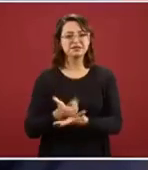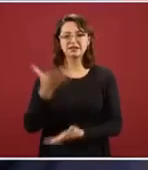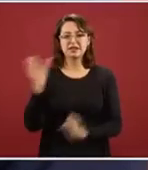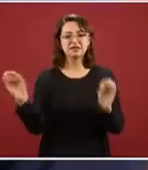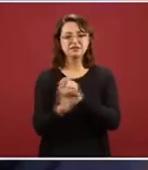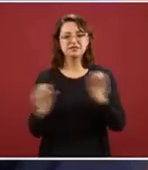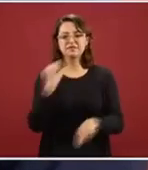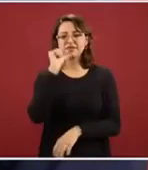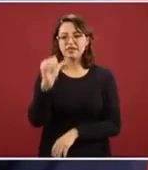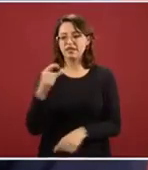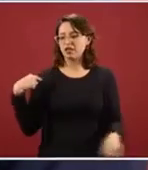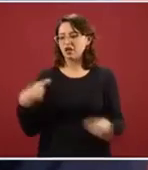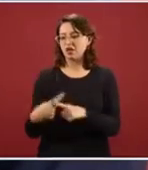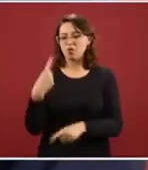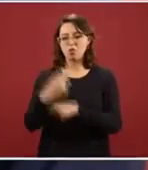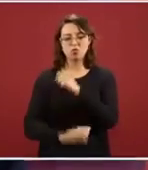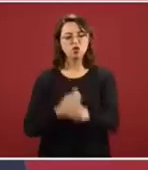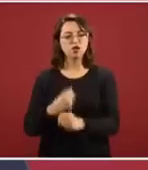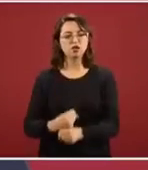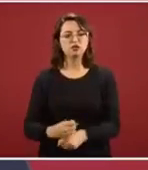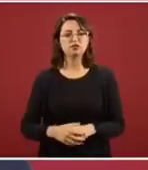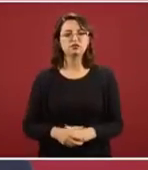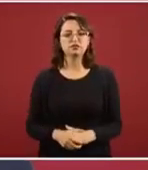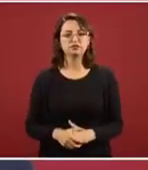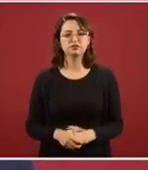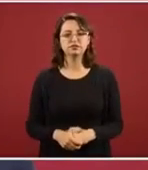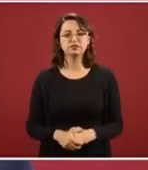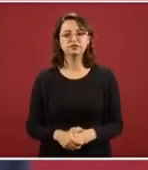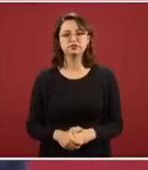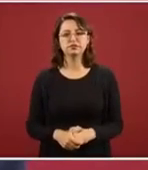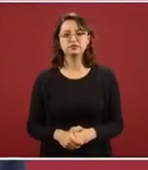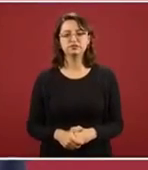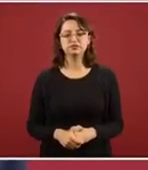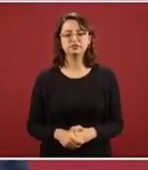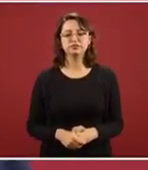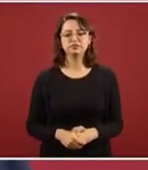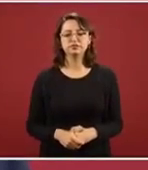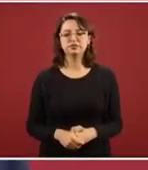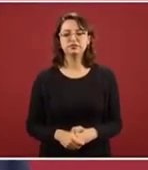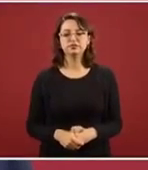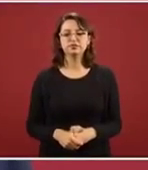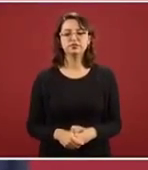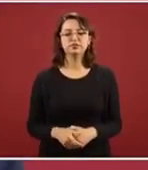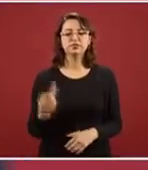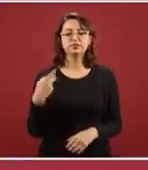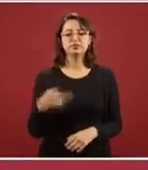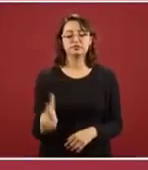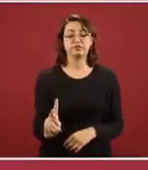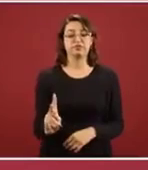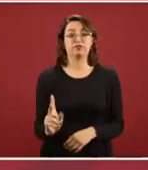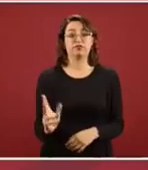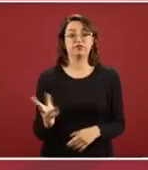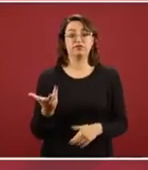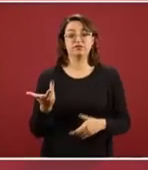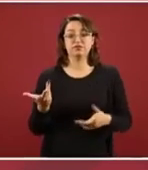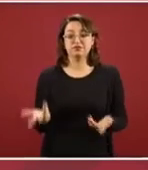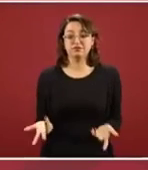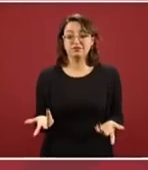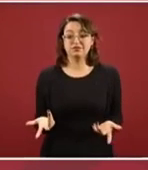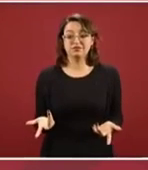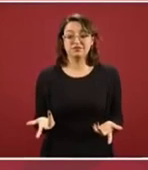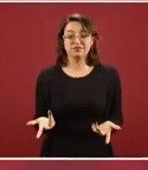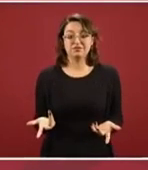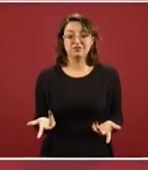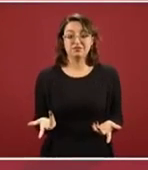luz en un año, en términos reales. Pero eso no lo podríamos hacer si no tenemos,